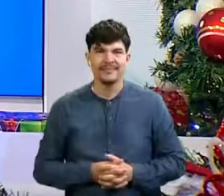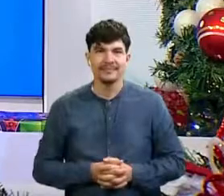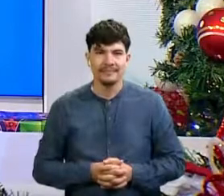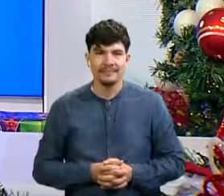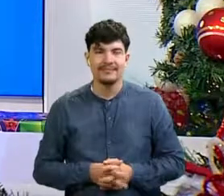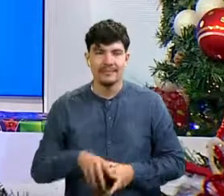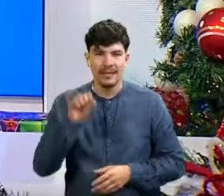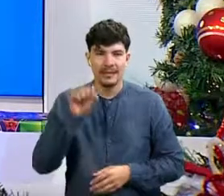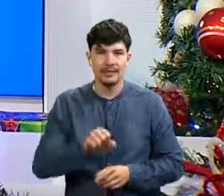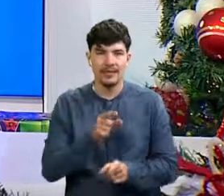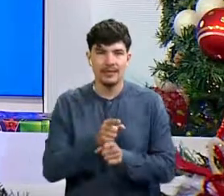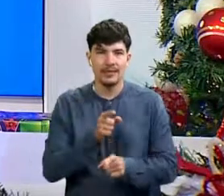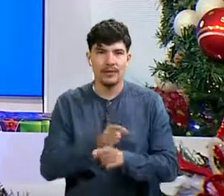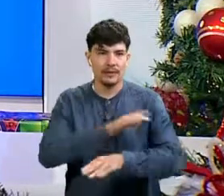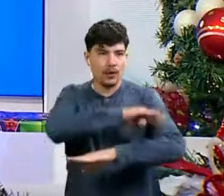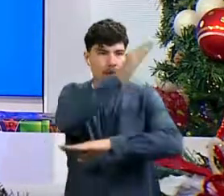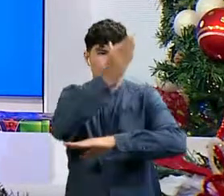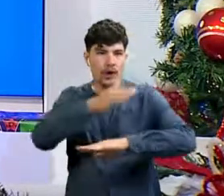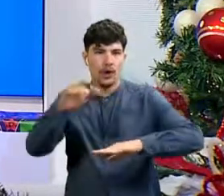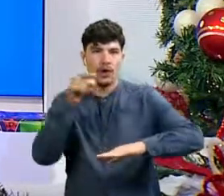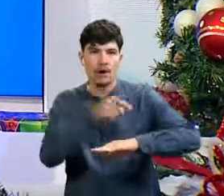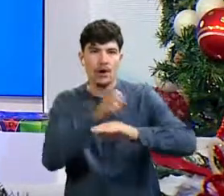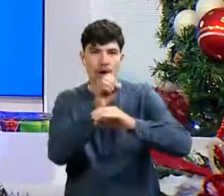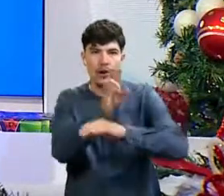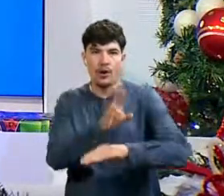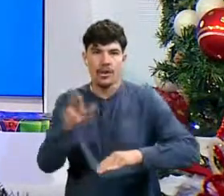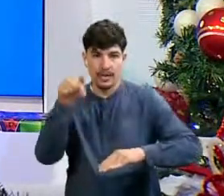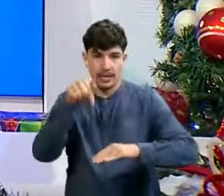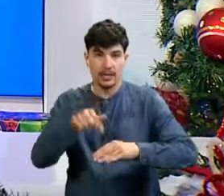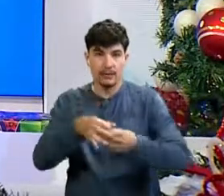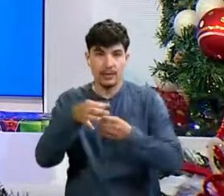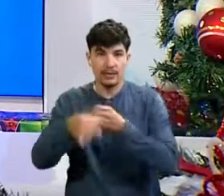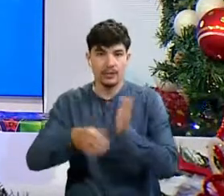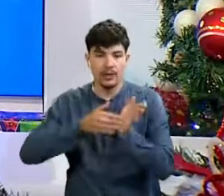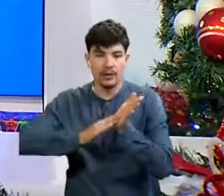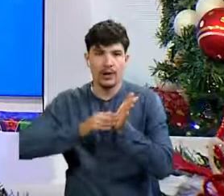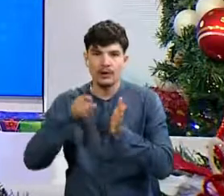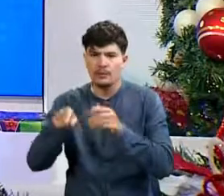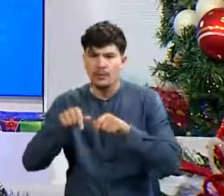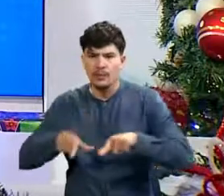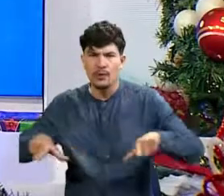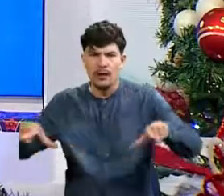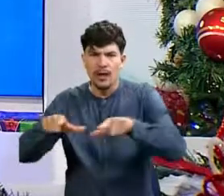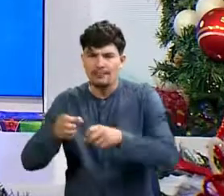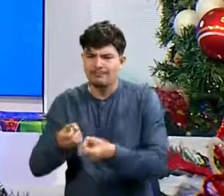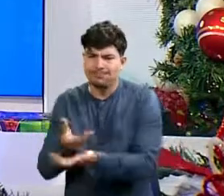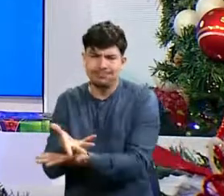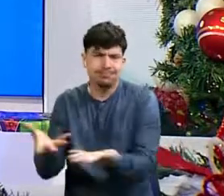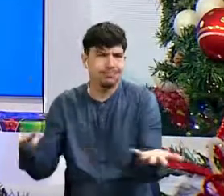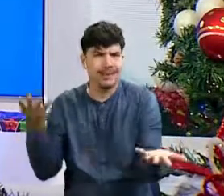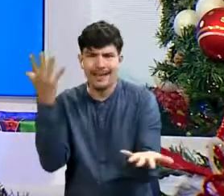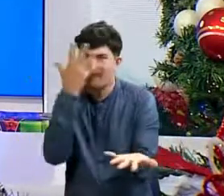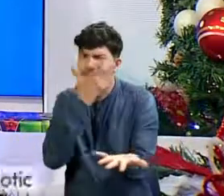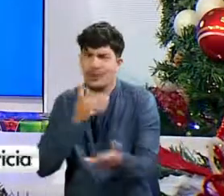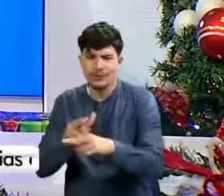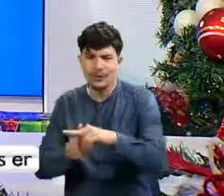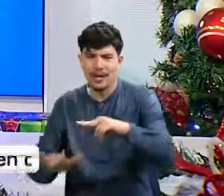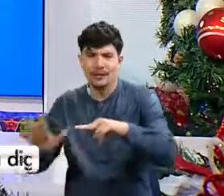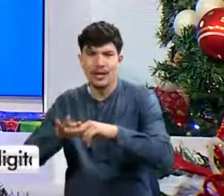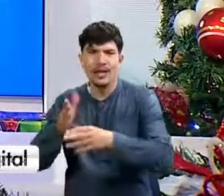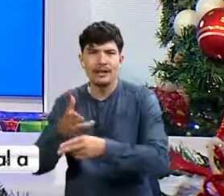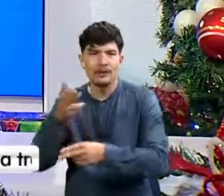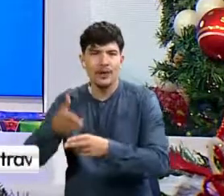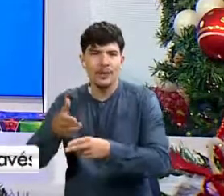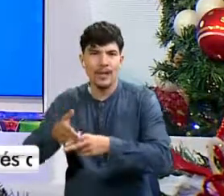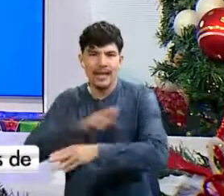Por otra parte, en los cerros orientales del municipio de Florida Blanca se encuentra un lugar lleno de biodiversidad y de belleza natural. El Cerro Parque